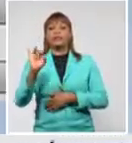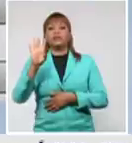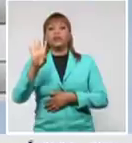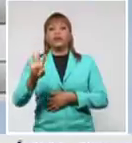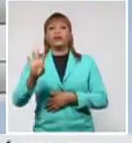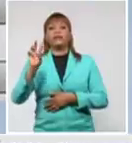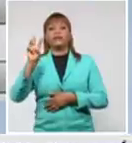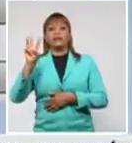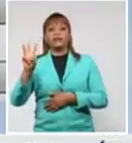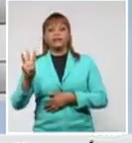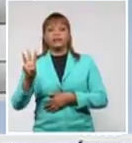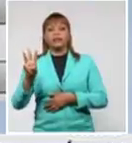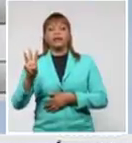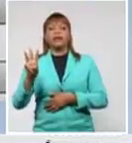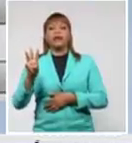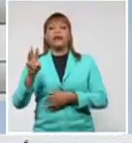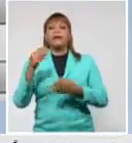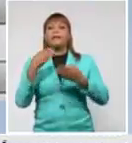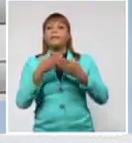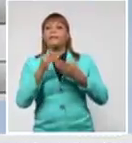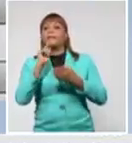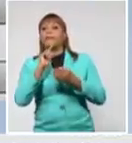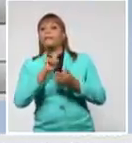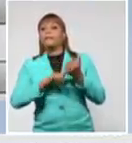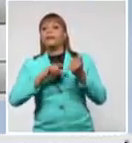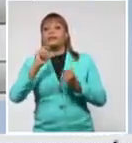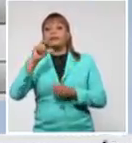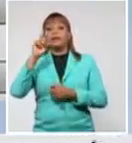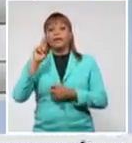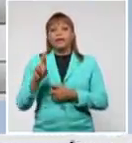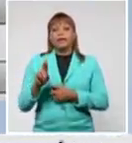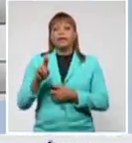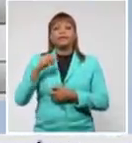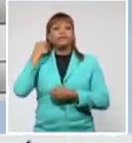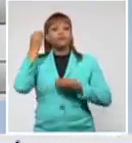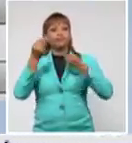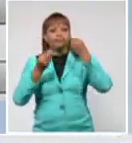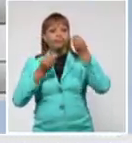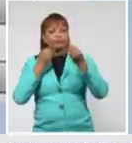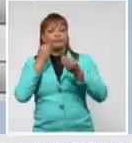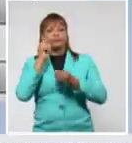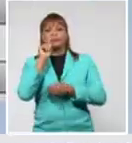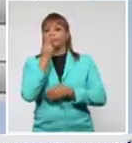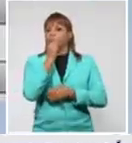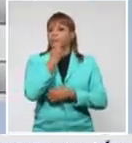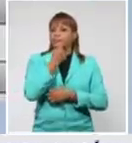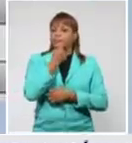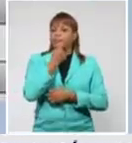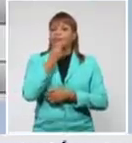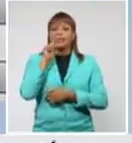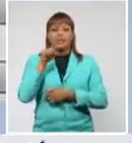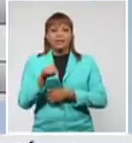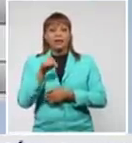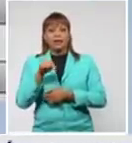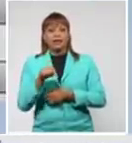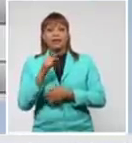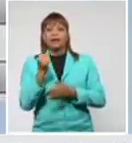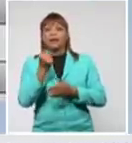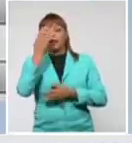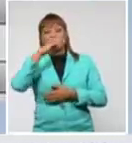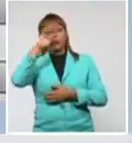691.743 muestras analizadas, estudiadas, y se han diagnosticado en nuestro país